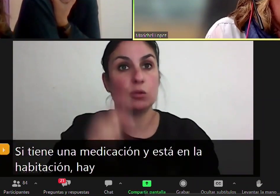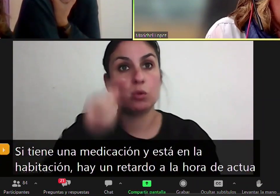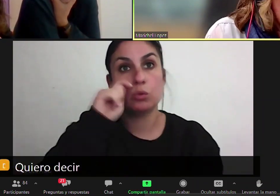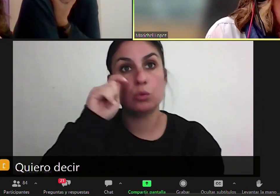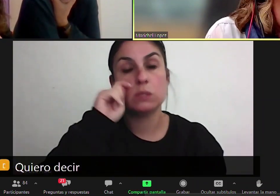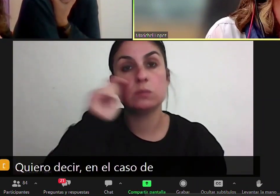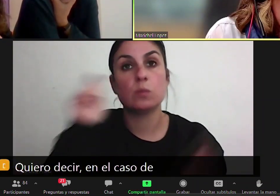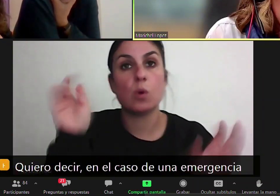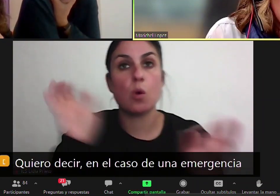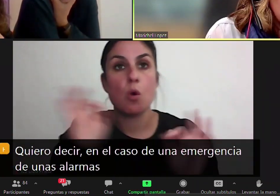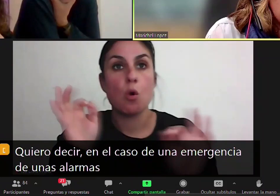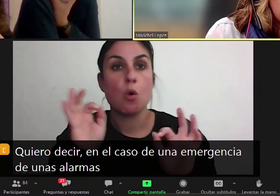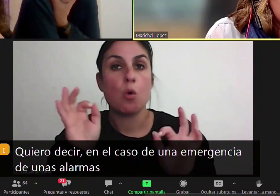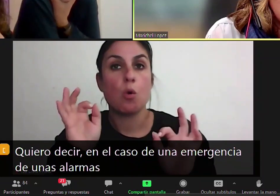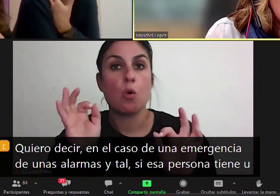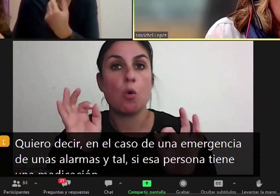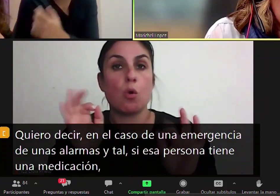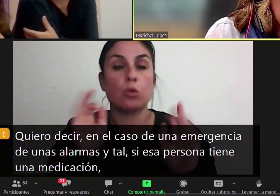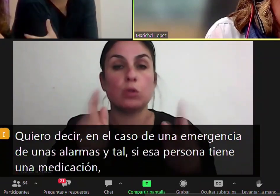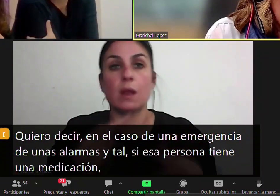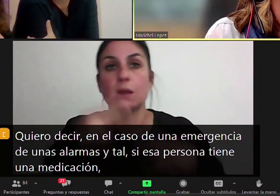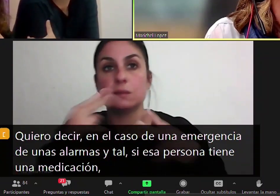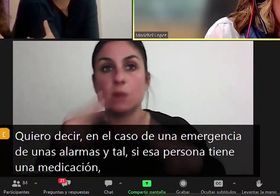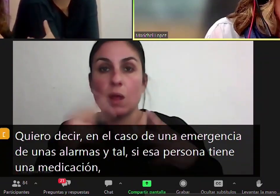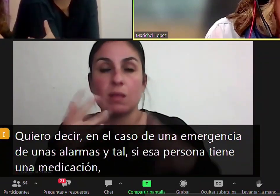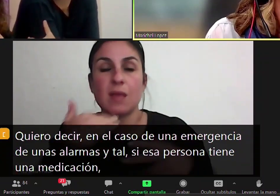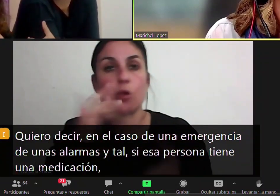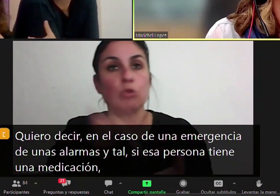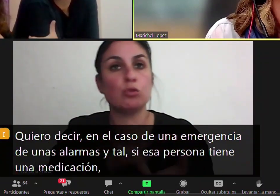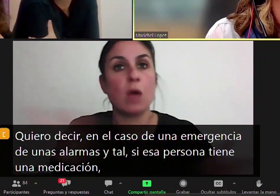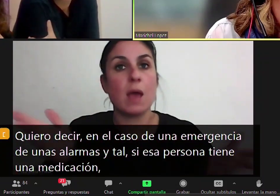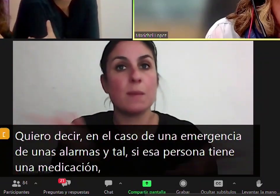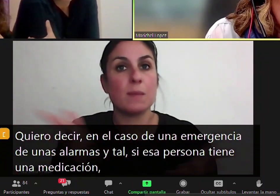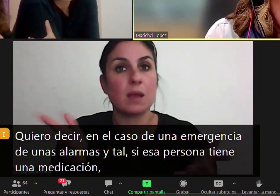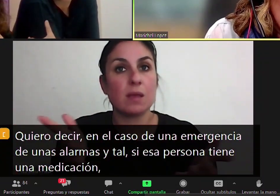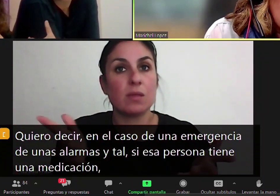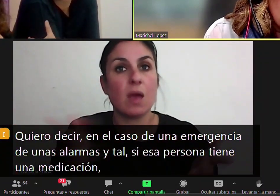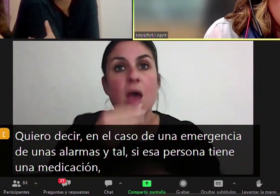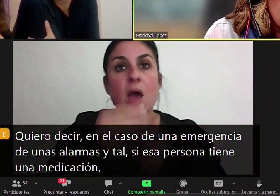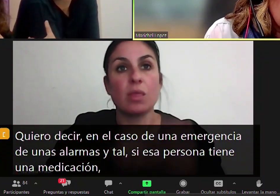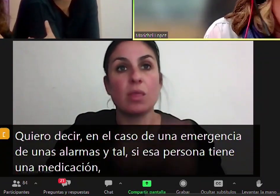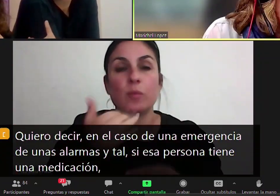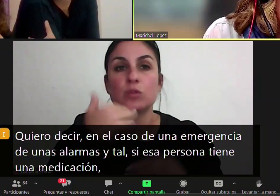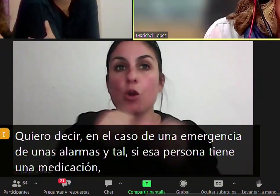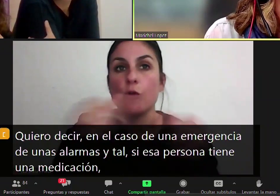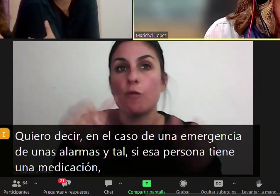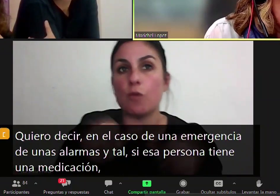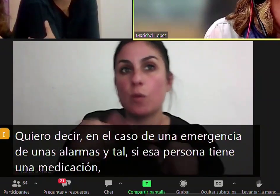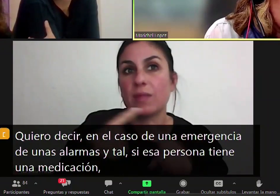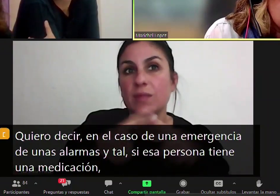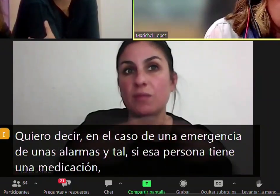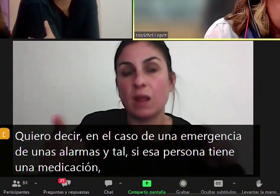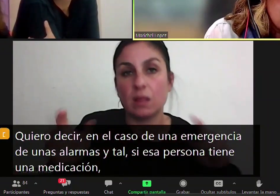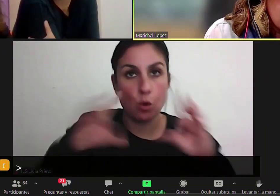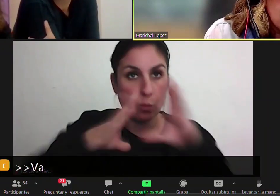o de cualquier establecimiento turístico? ¿Se actúa de alguna forma diferente o en caso de emergencia se aplica el protocolo